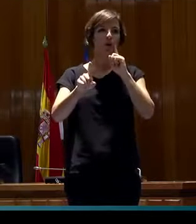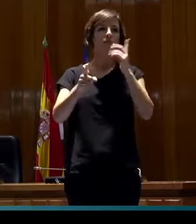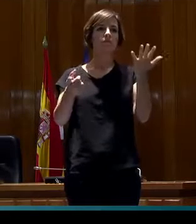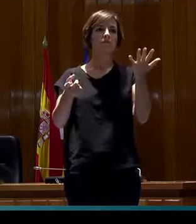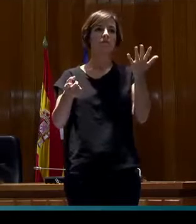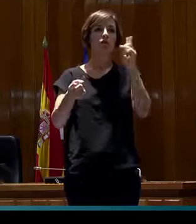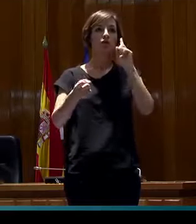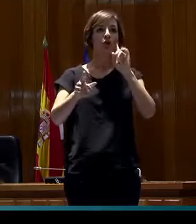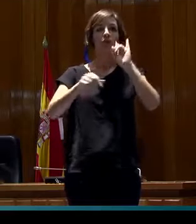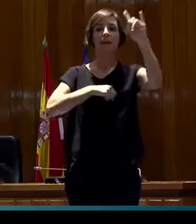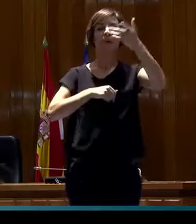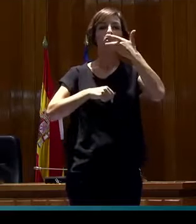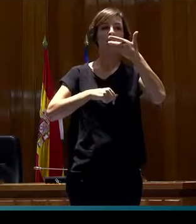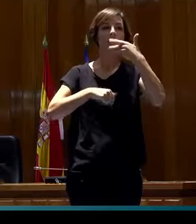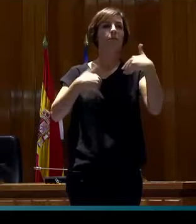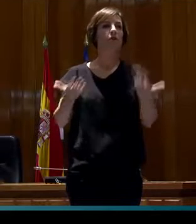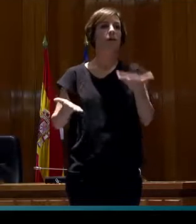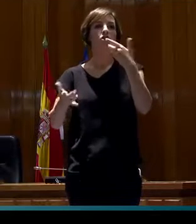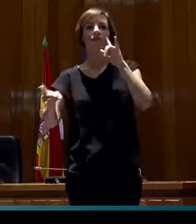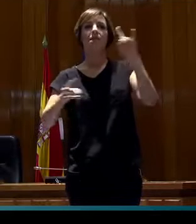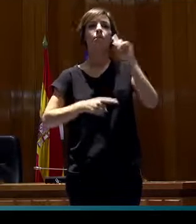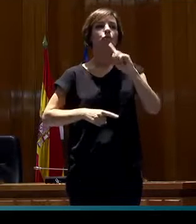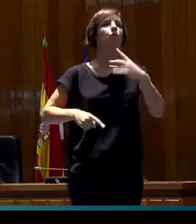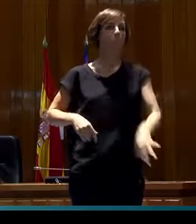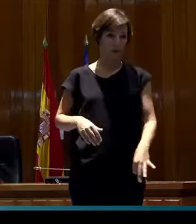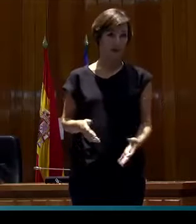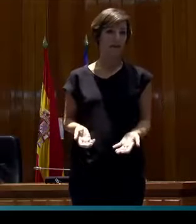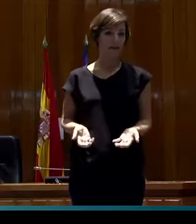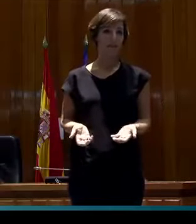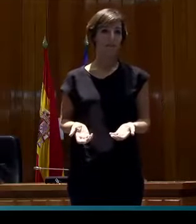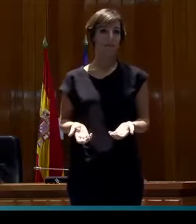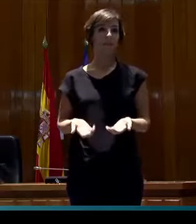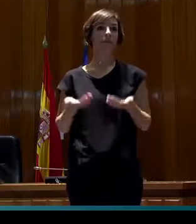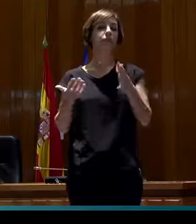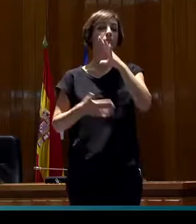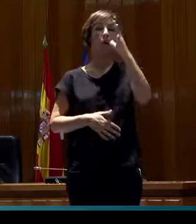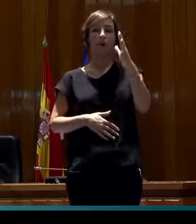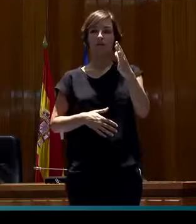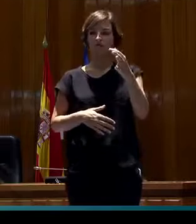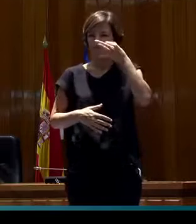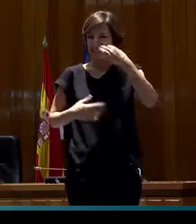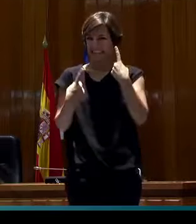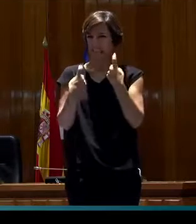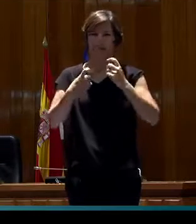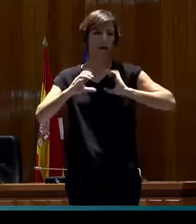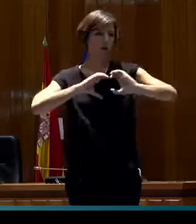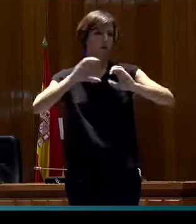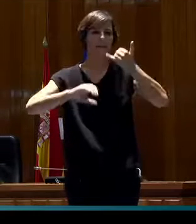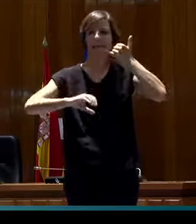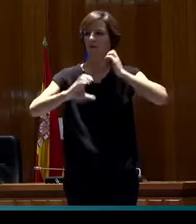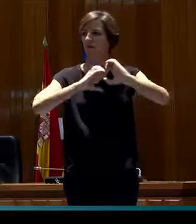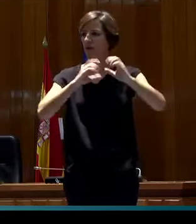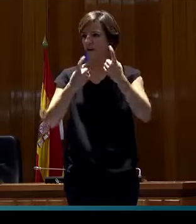las personas oyentes y también de las personas oyentes hacia las personas sordas, dado que esta necesidad de comunicación telefónica,